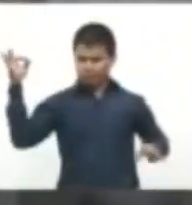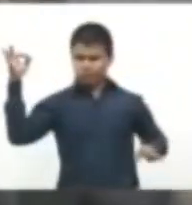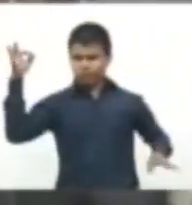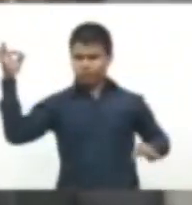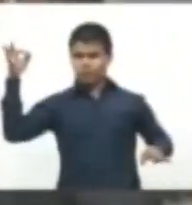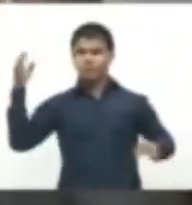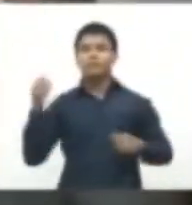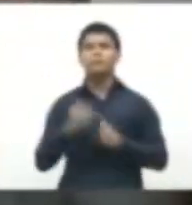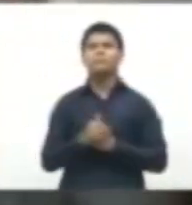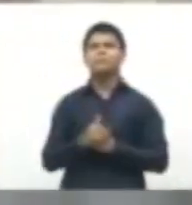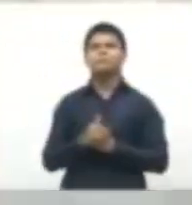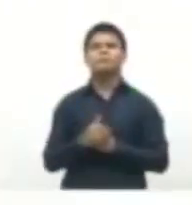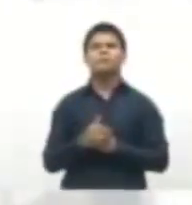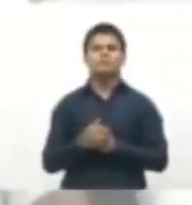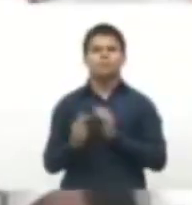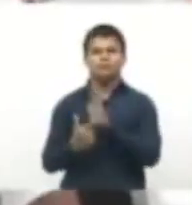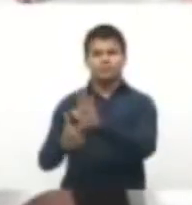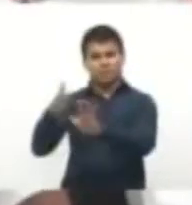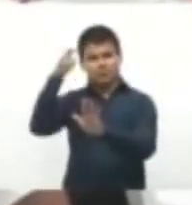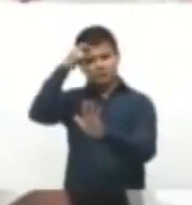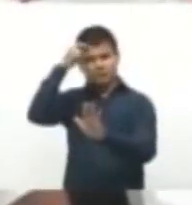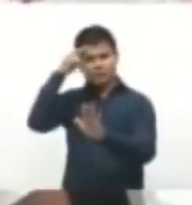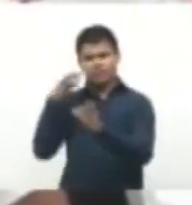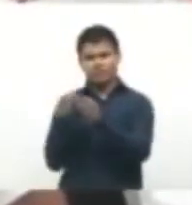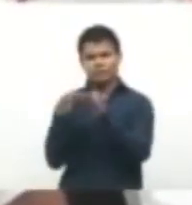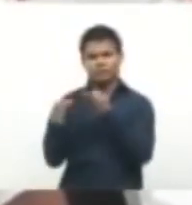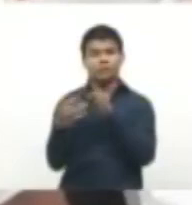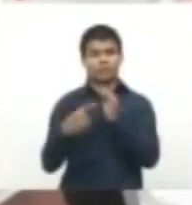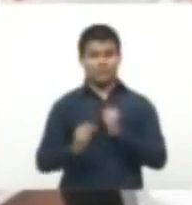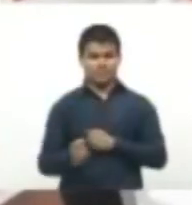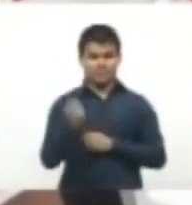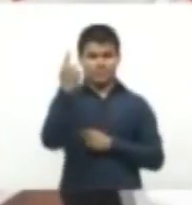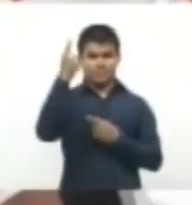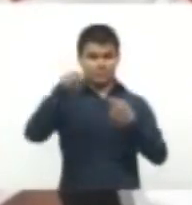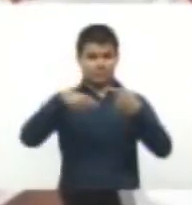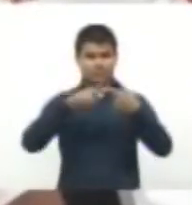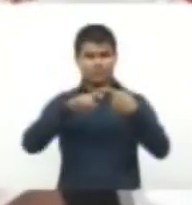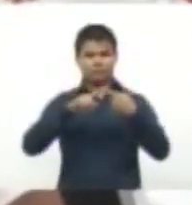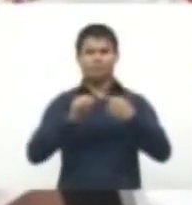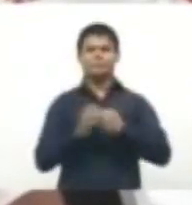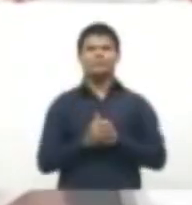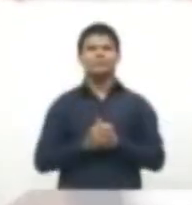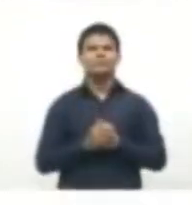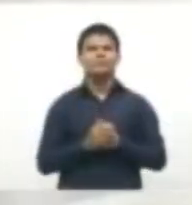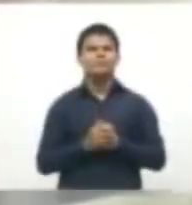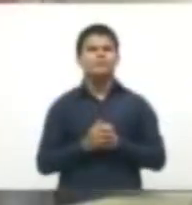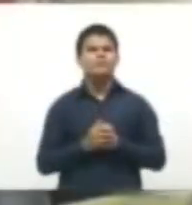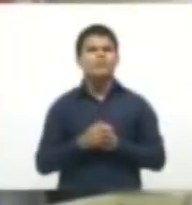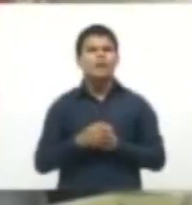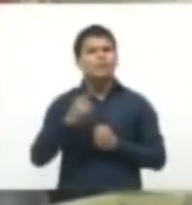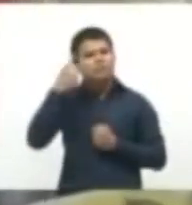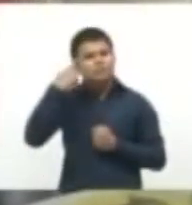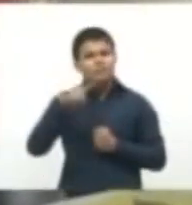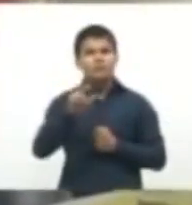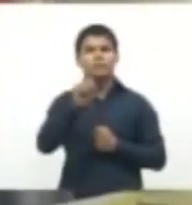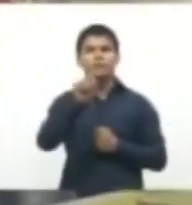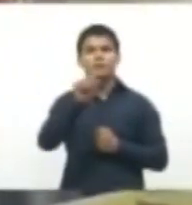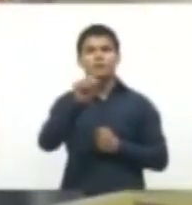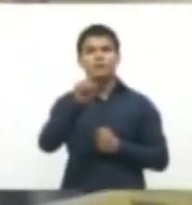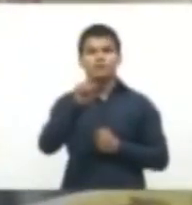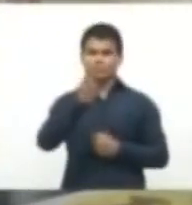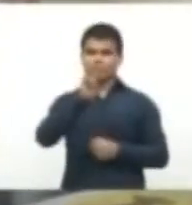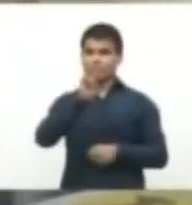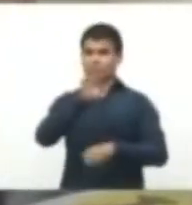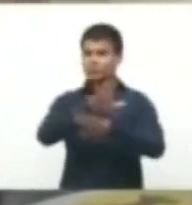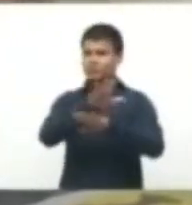Reinado Intermunicipal, como lo dice, primero se llevará a cabo el día 11 a partir de las 3 de la